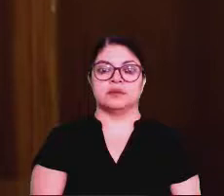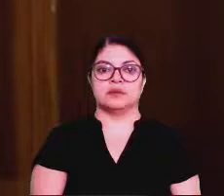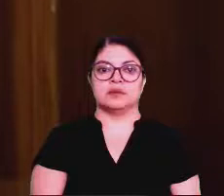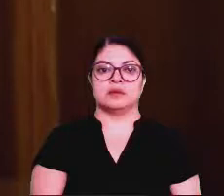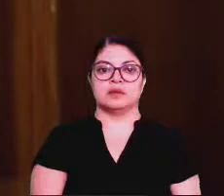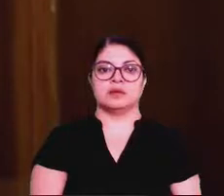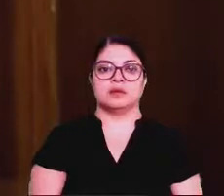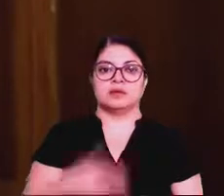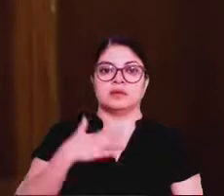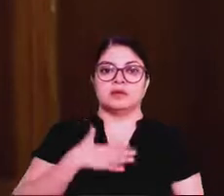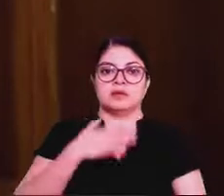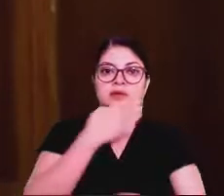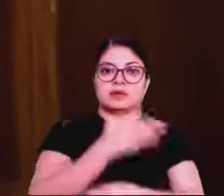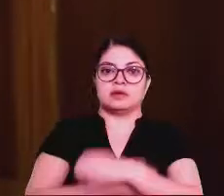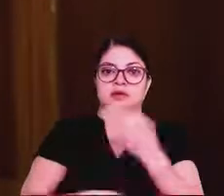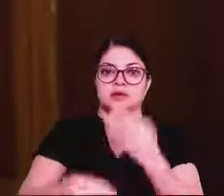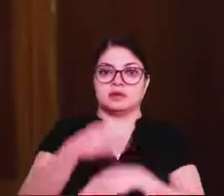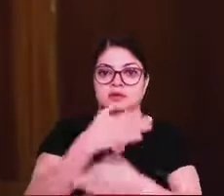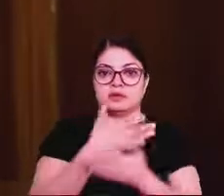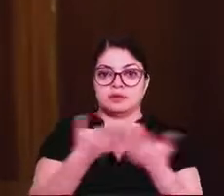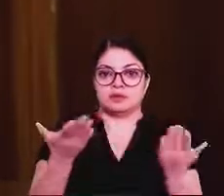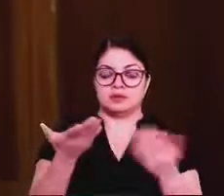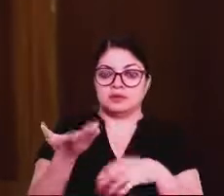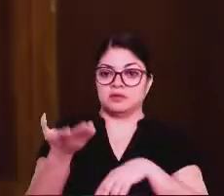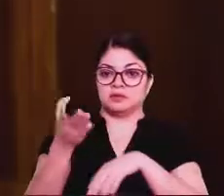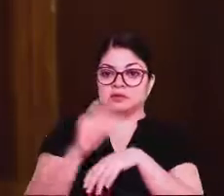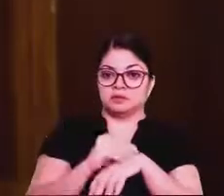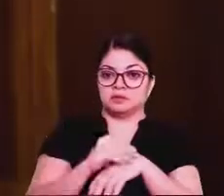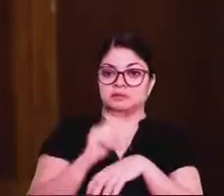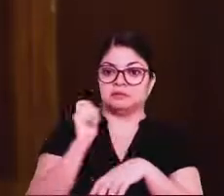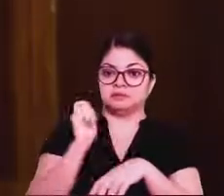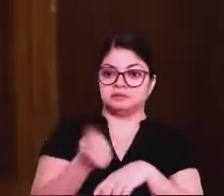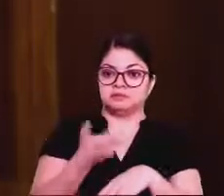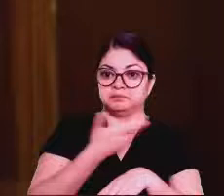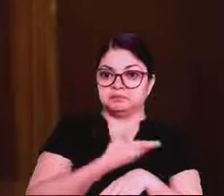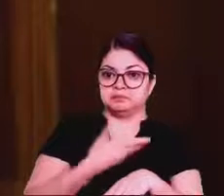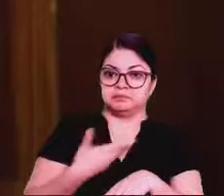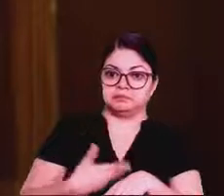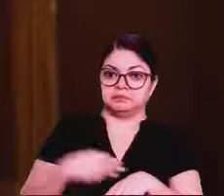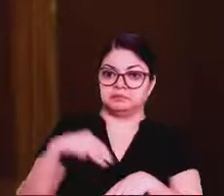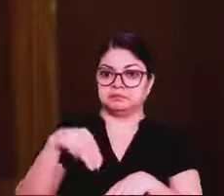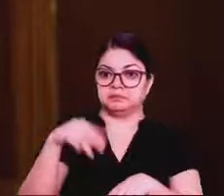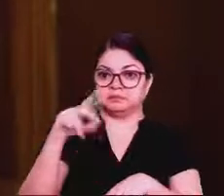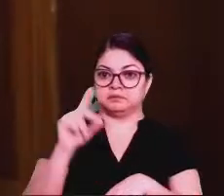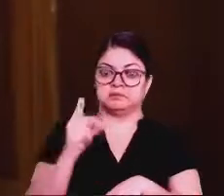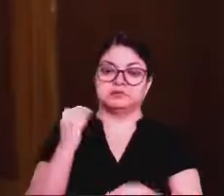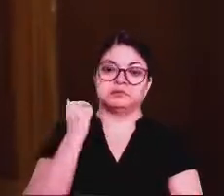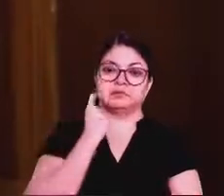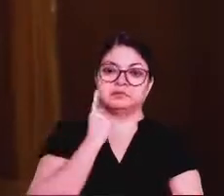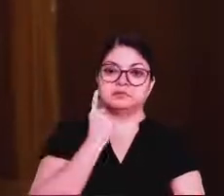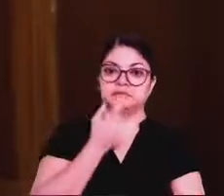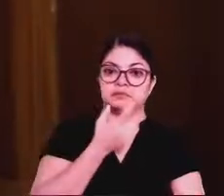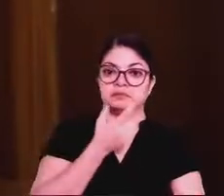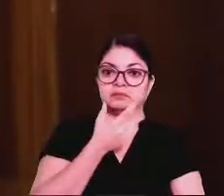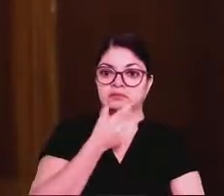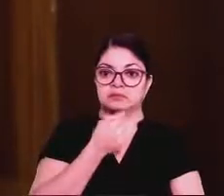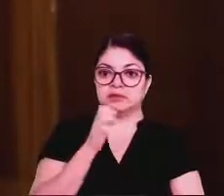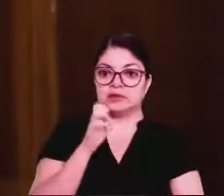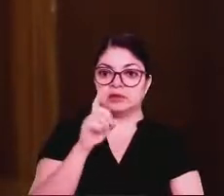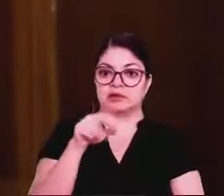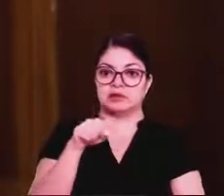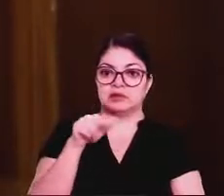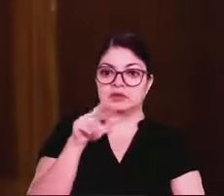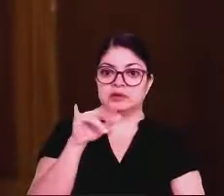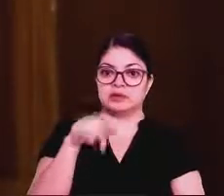Buenas tardes a todas y todos. Con su venia, presidente de la mesa directiva, diputado Enrique Edgardo